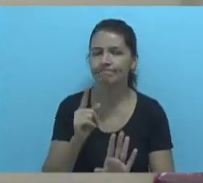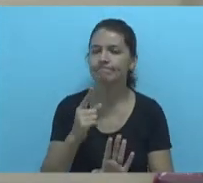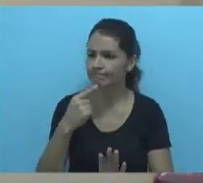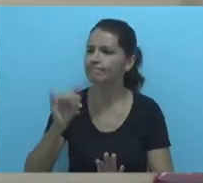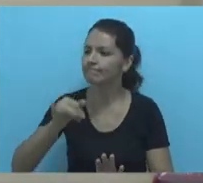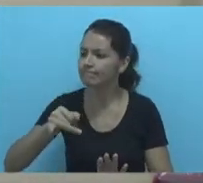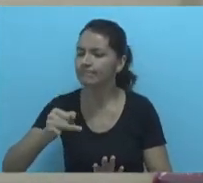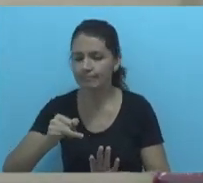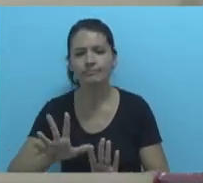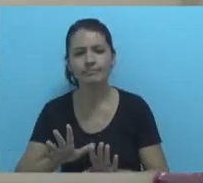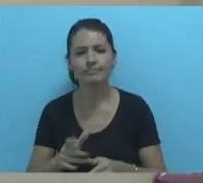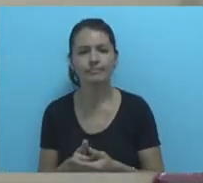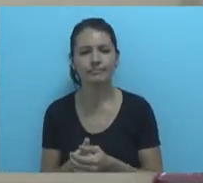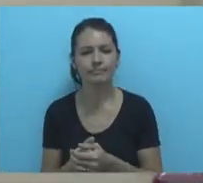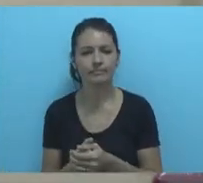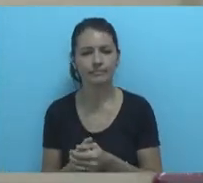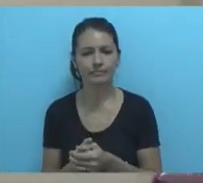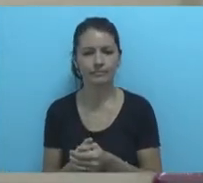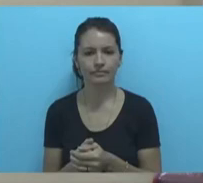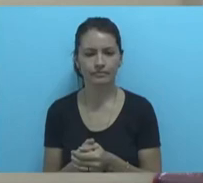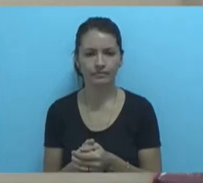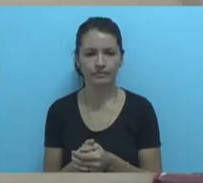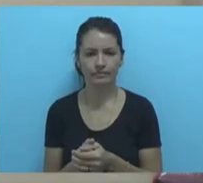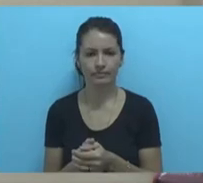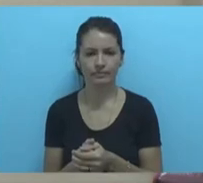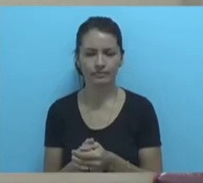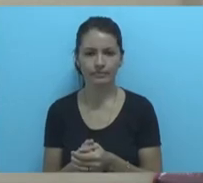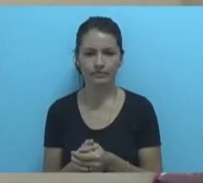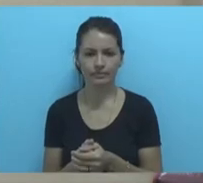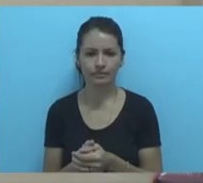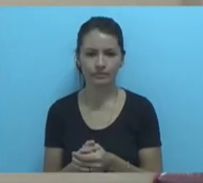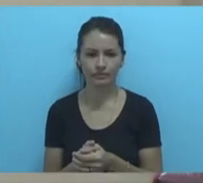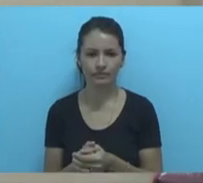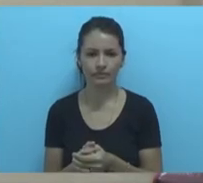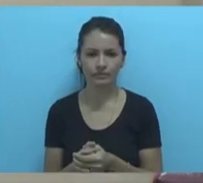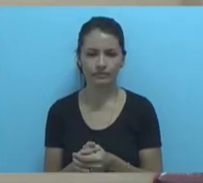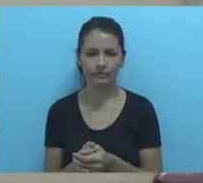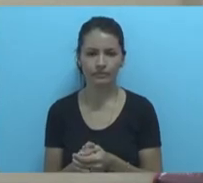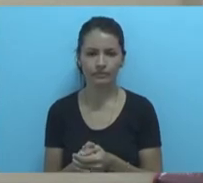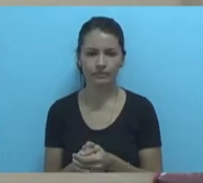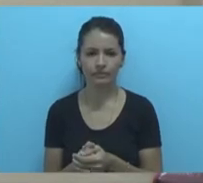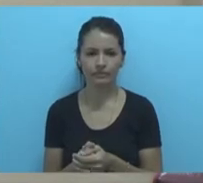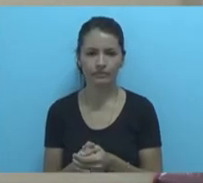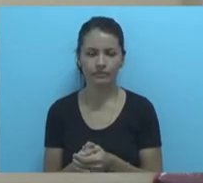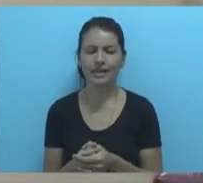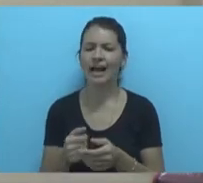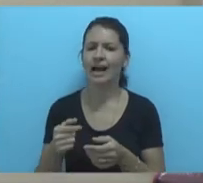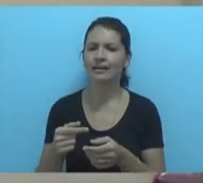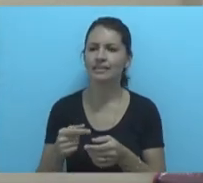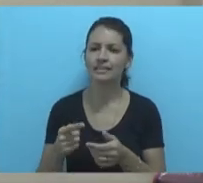año 2020, ya habíamos presentado, a partir de este lugar institucional que tenemos, un proyecto